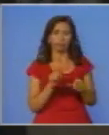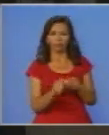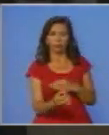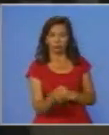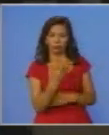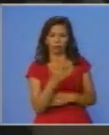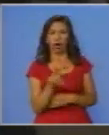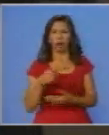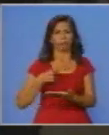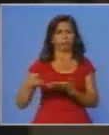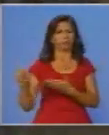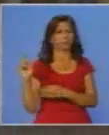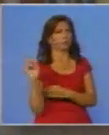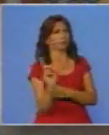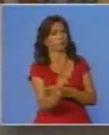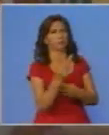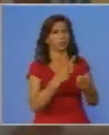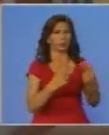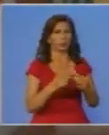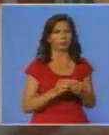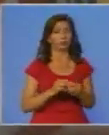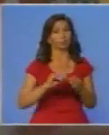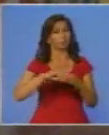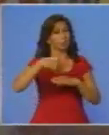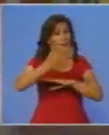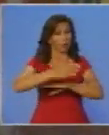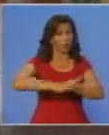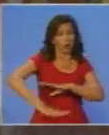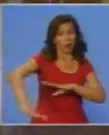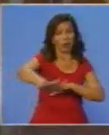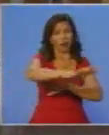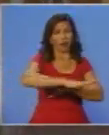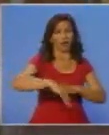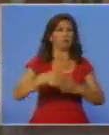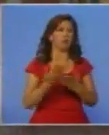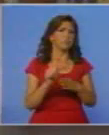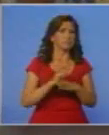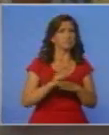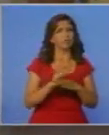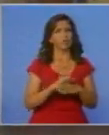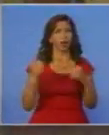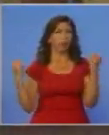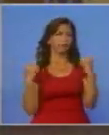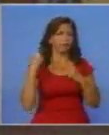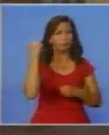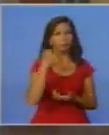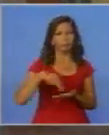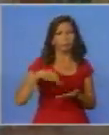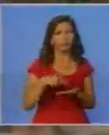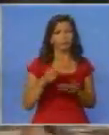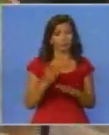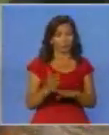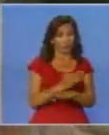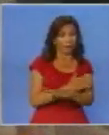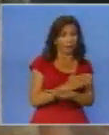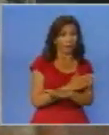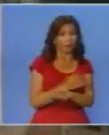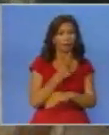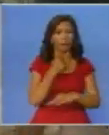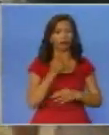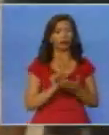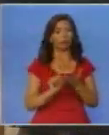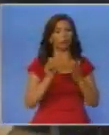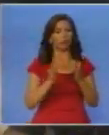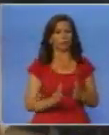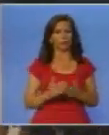persona está autorizada. En el patio, las PPL participaban de una sesión de bailoterapia. Y a unos metros, la ministra comentaba que no puede adelantar mayores